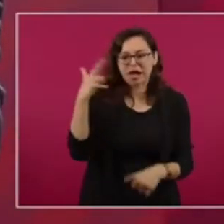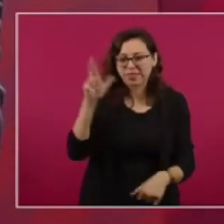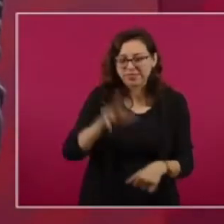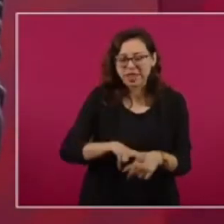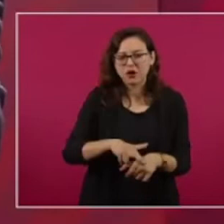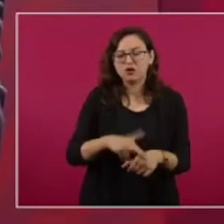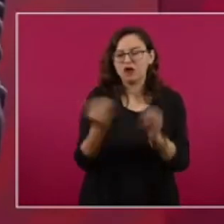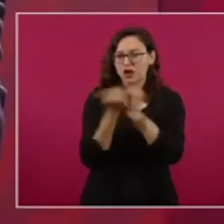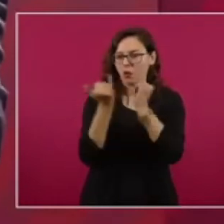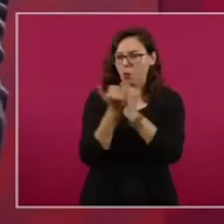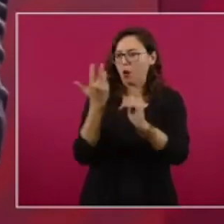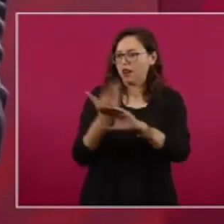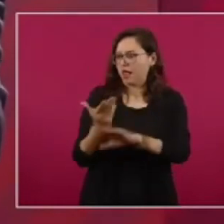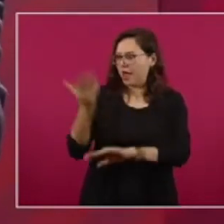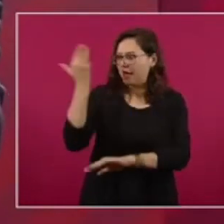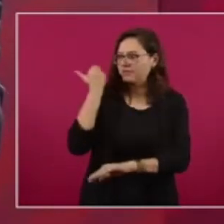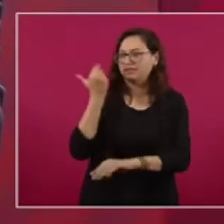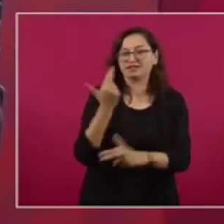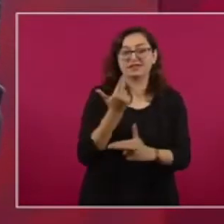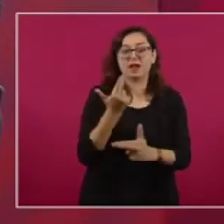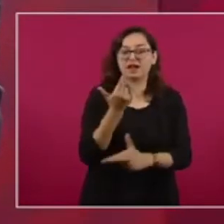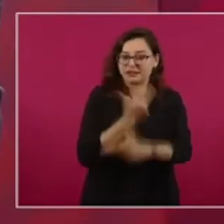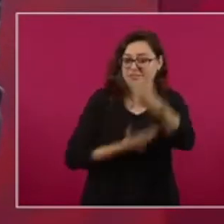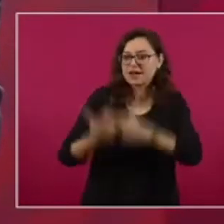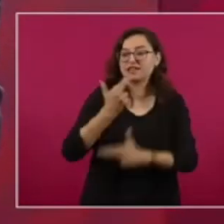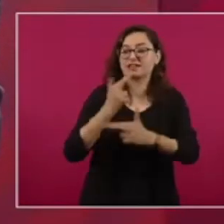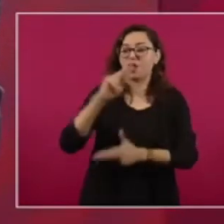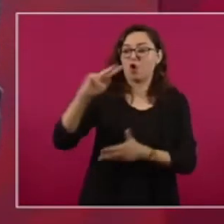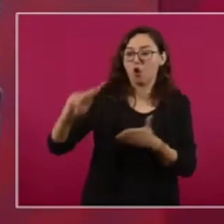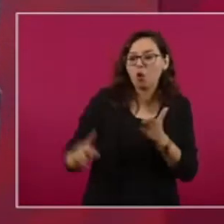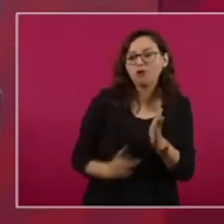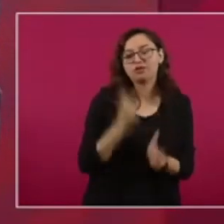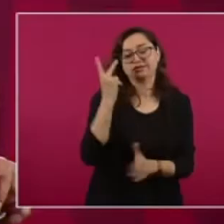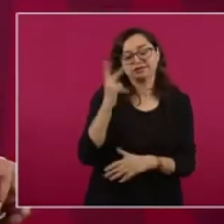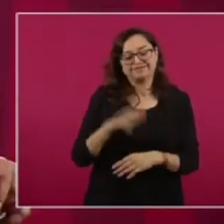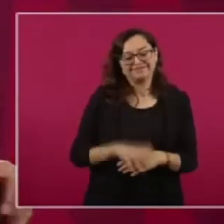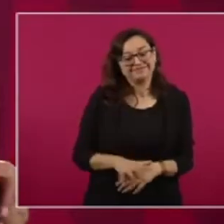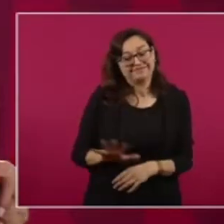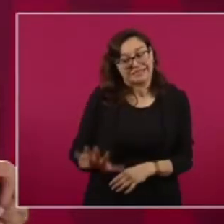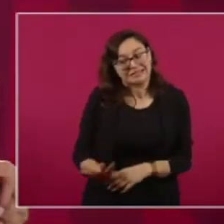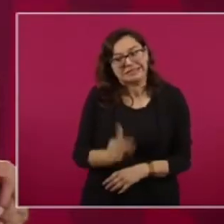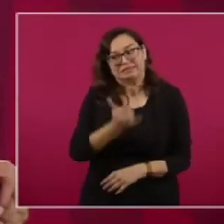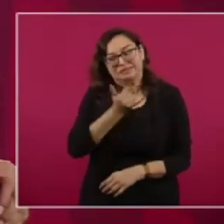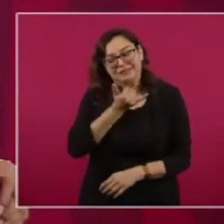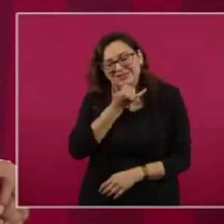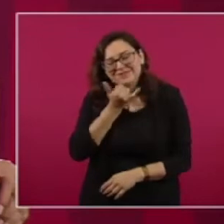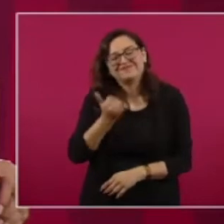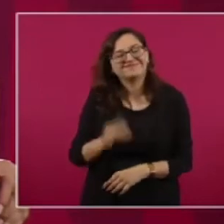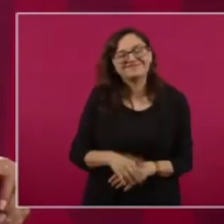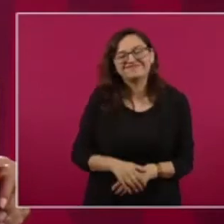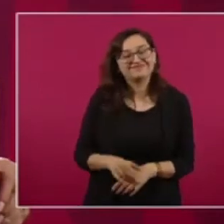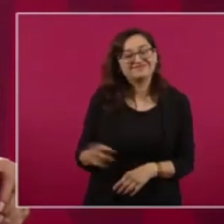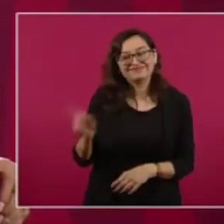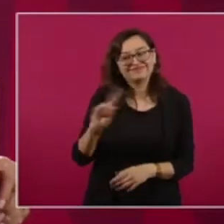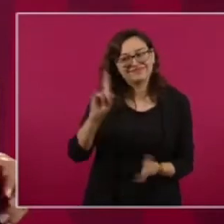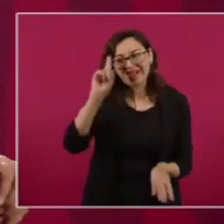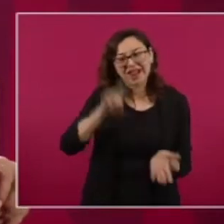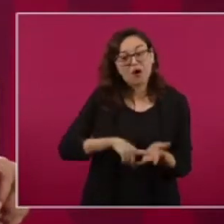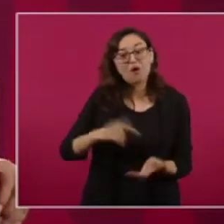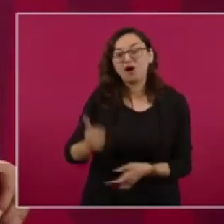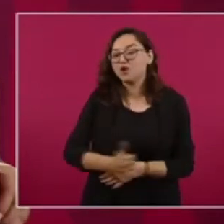gobernaba. Y se van a equivocar, porque no va a ser así, porque el pueblo ya no